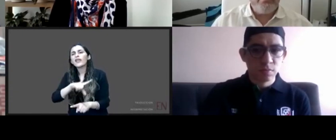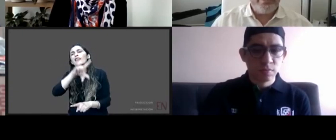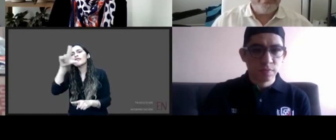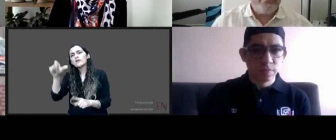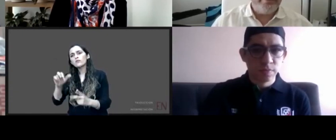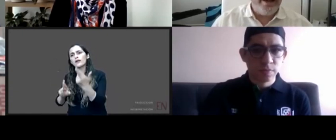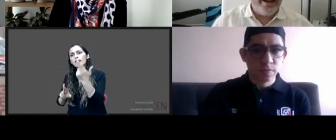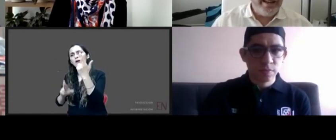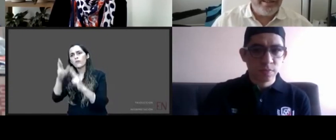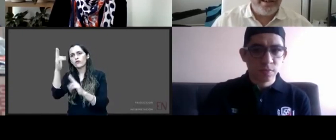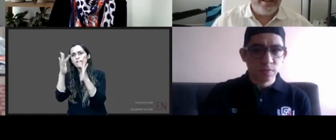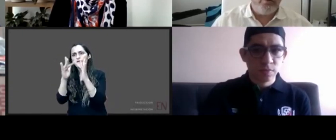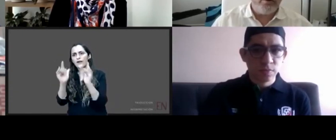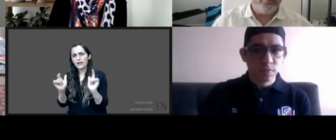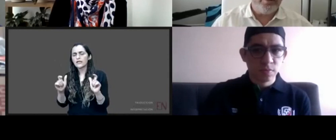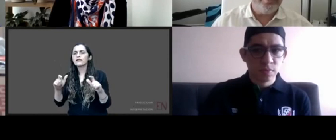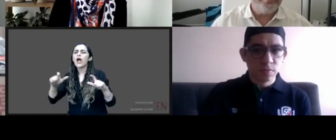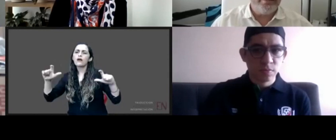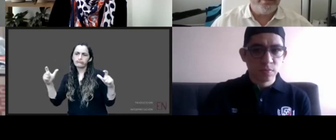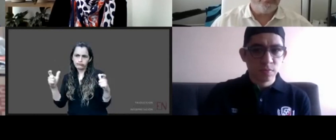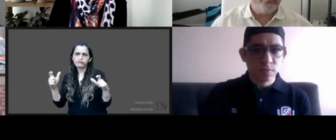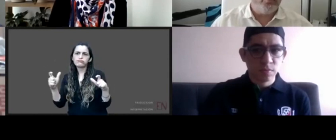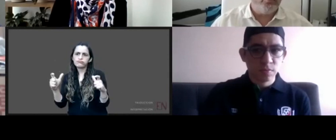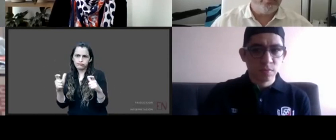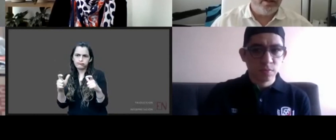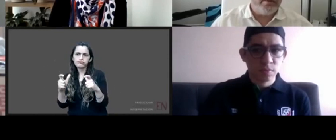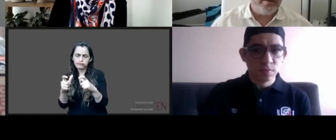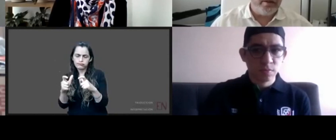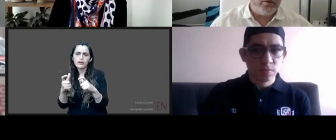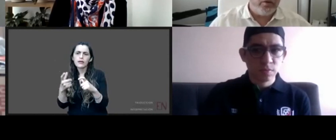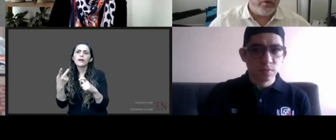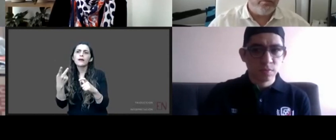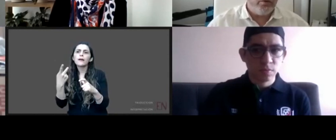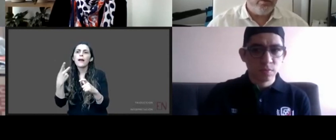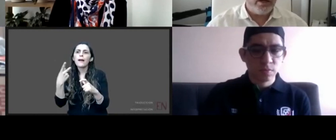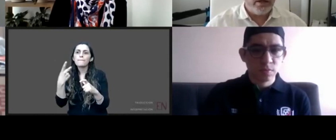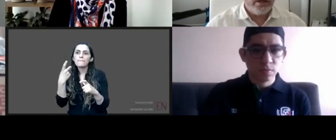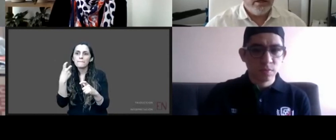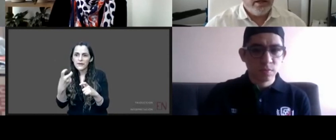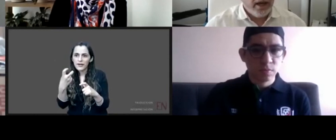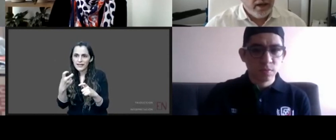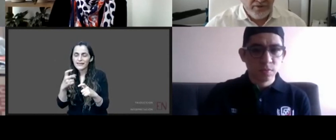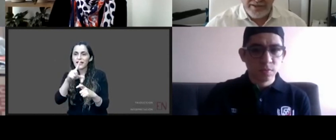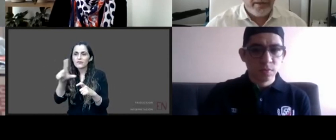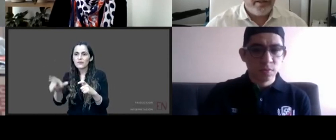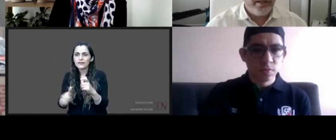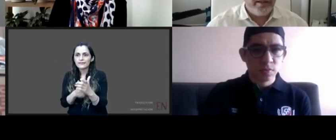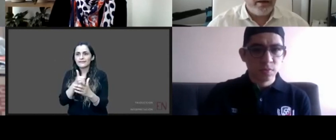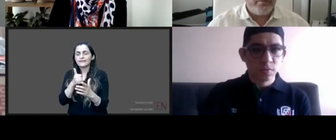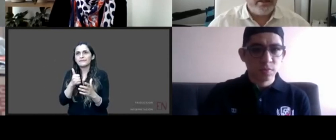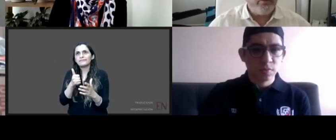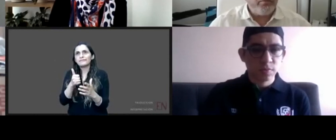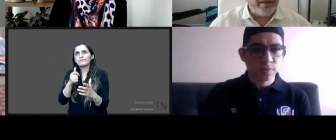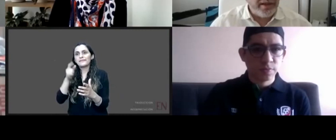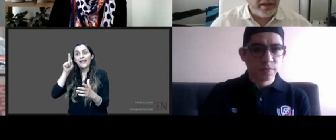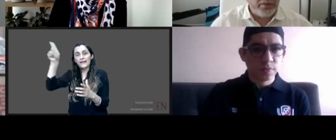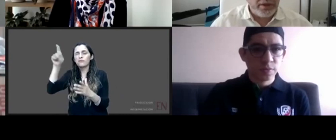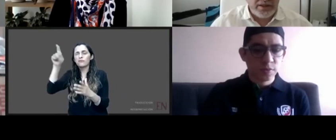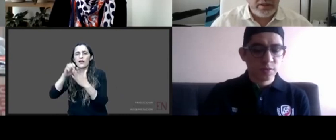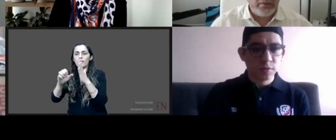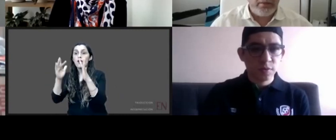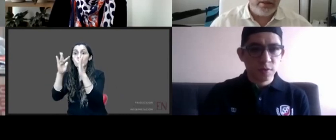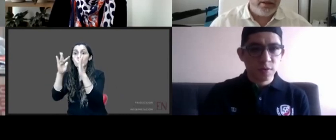Y es en base a esa que luego se diseñan lo que son los sistemas de educación pública. El francés inicialmente fue